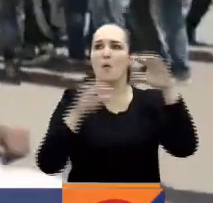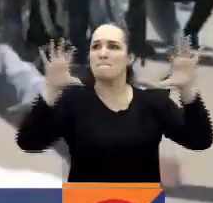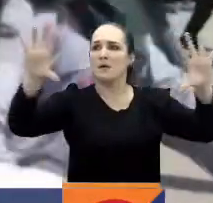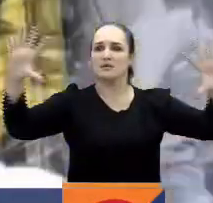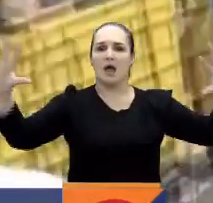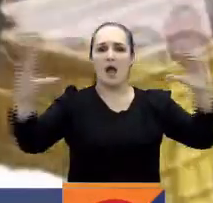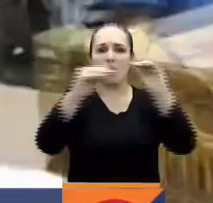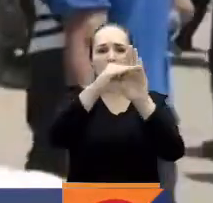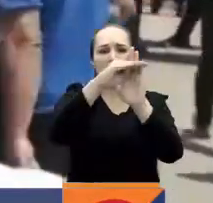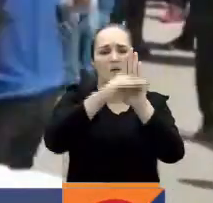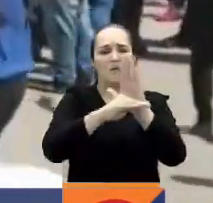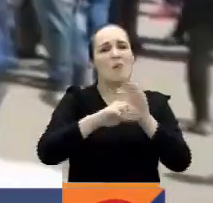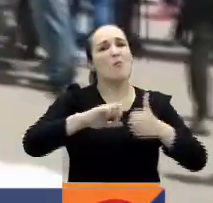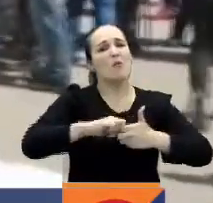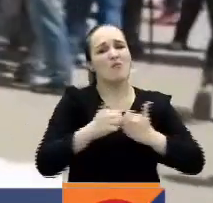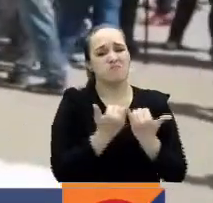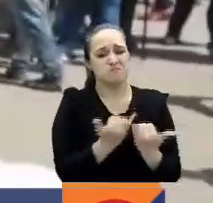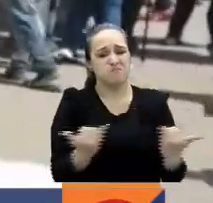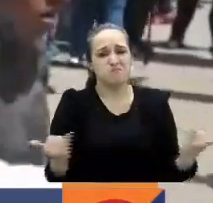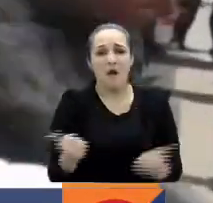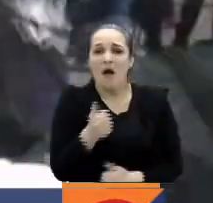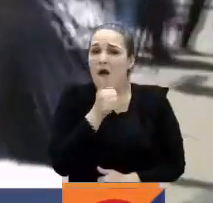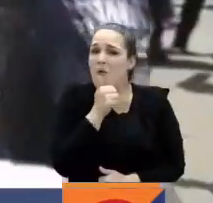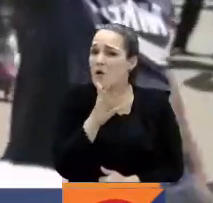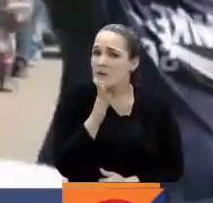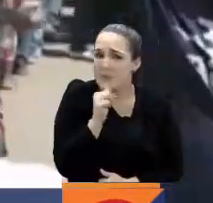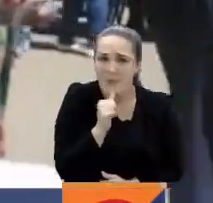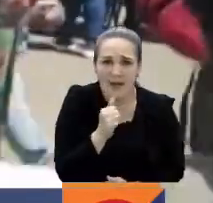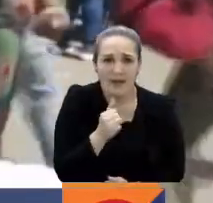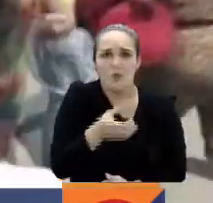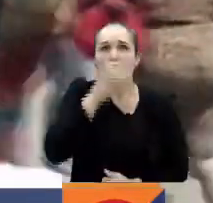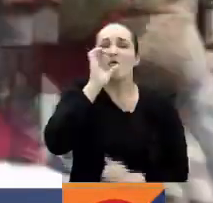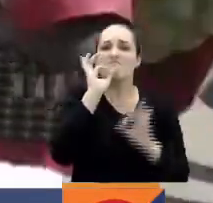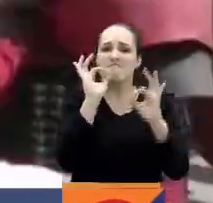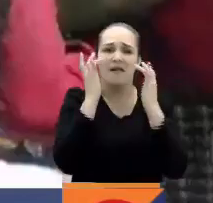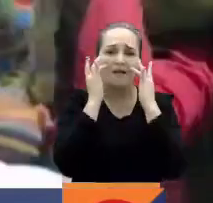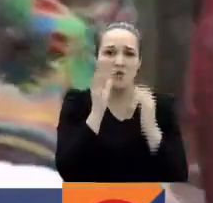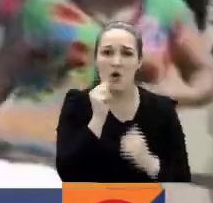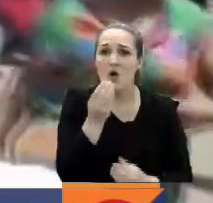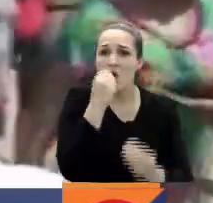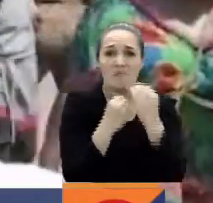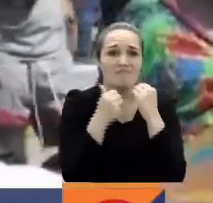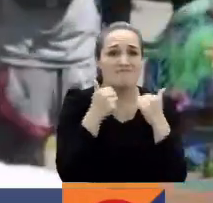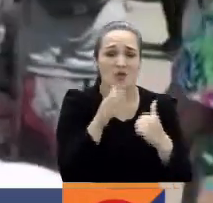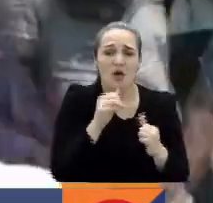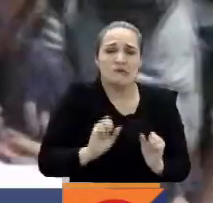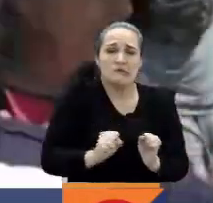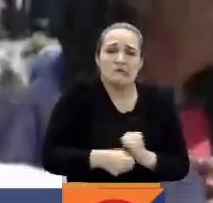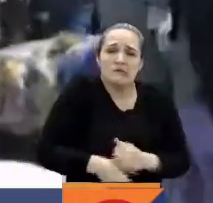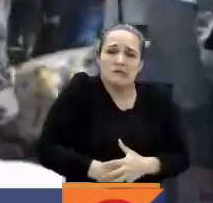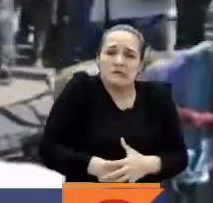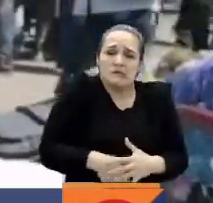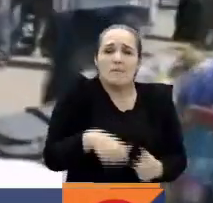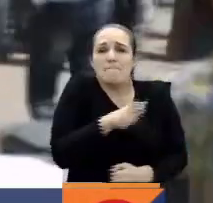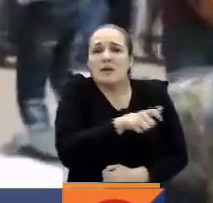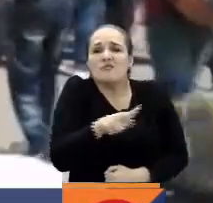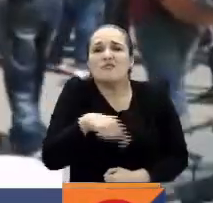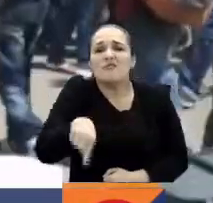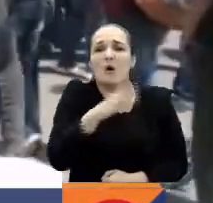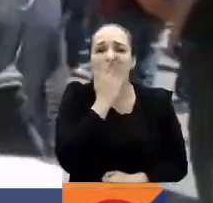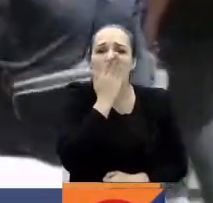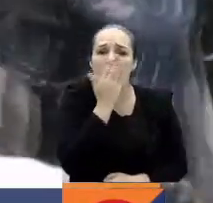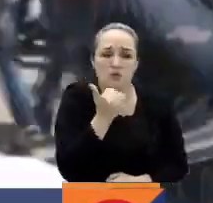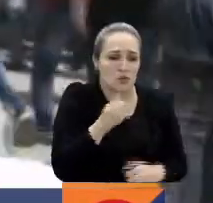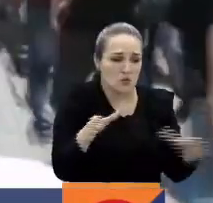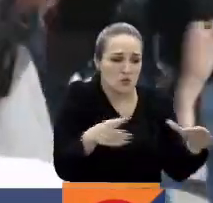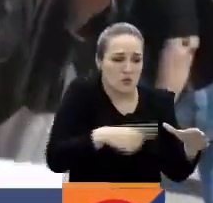acabar con problemas estructurales como la falta de agua potable, de alimentación para acabar con la hambruna en el pueblo guayú, y también de mejoramiento